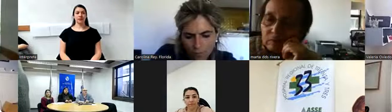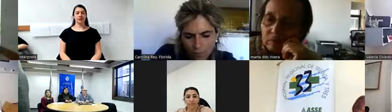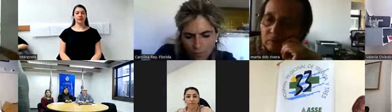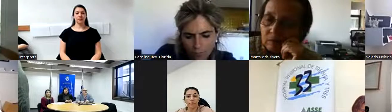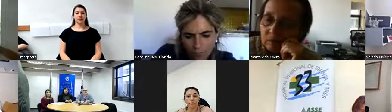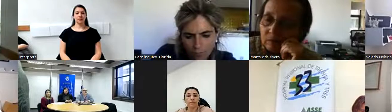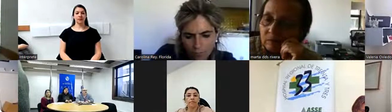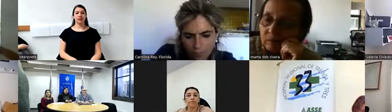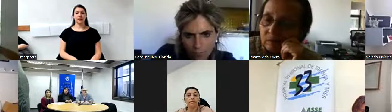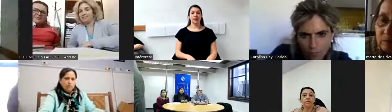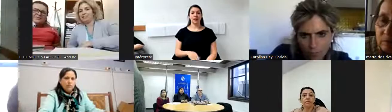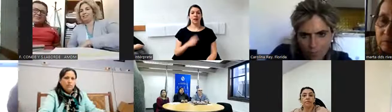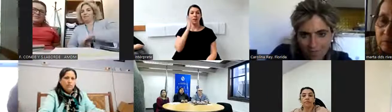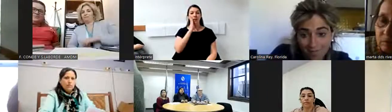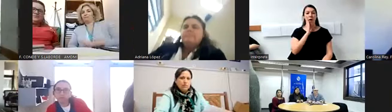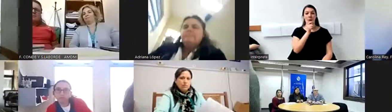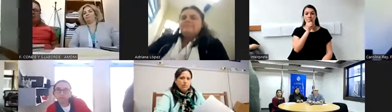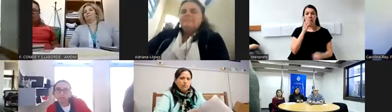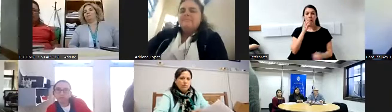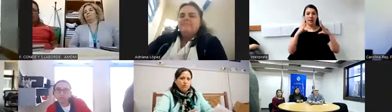Tenés que desmutearte, Eduardo.